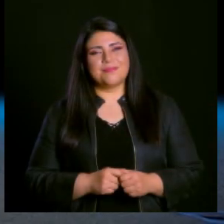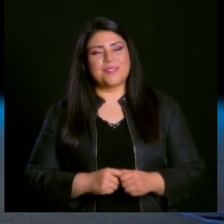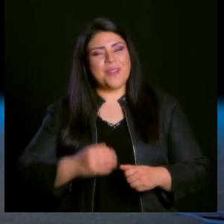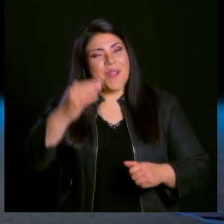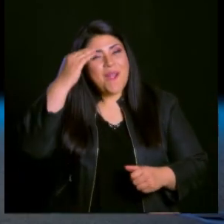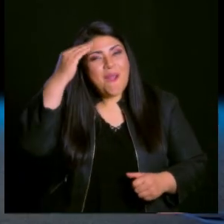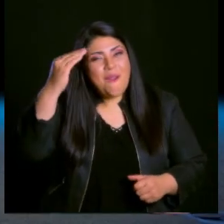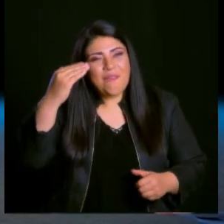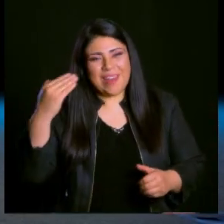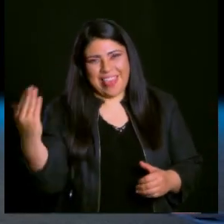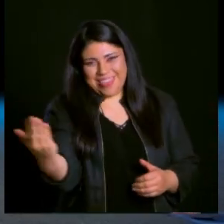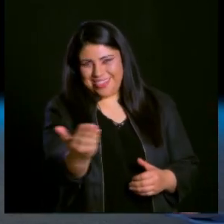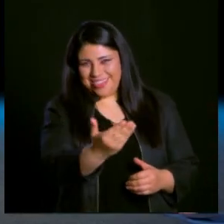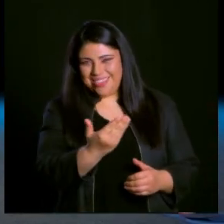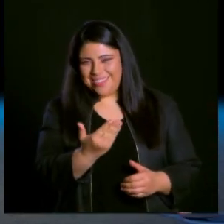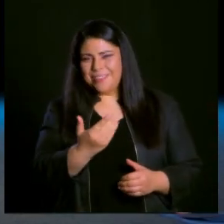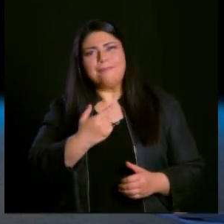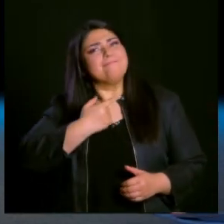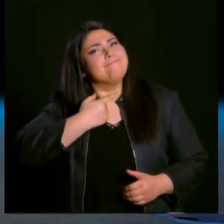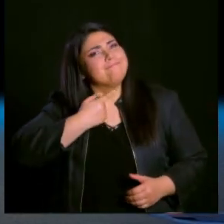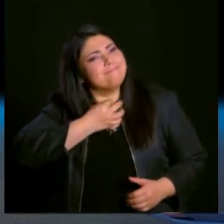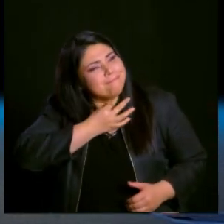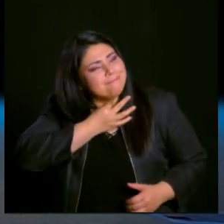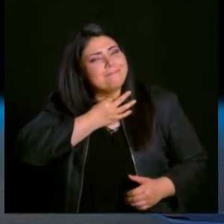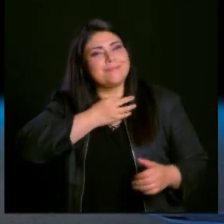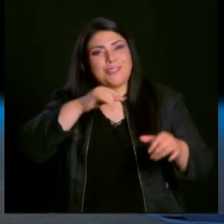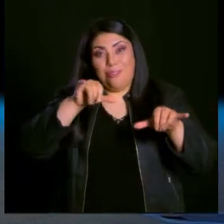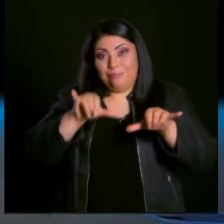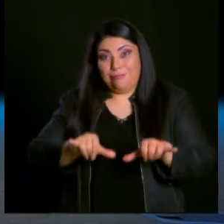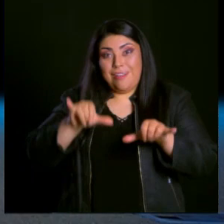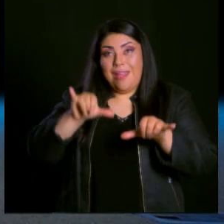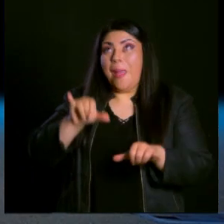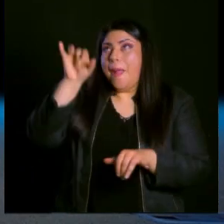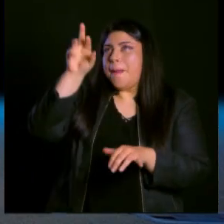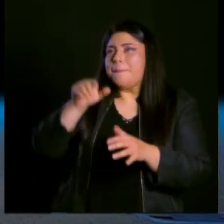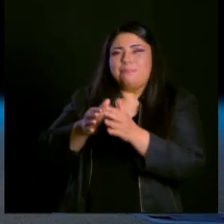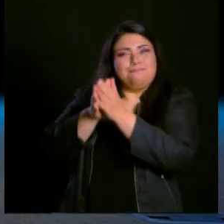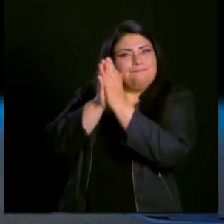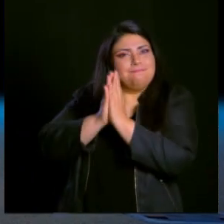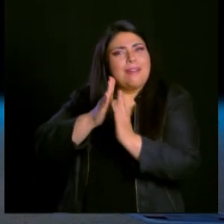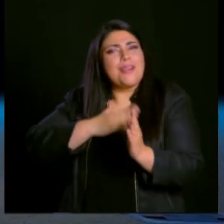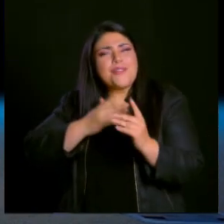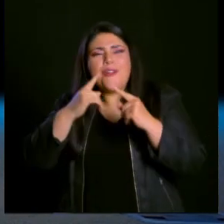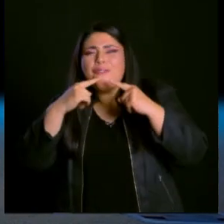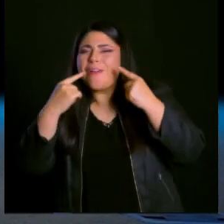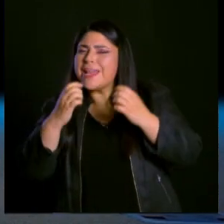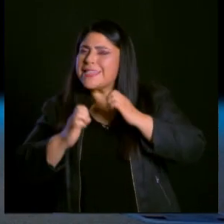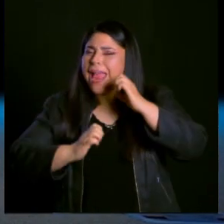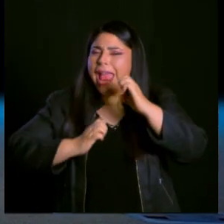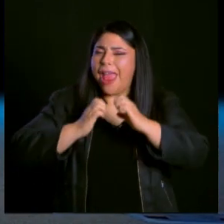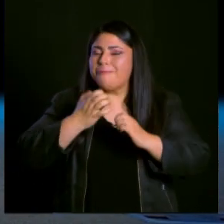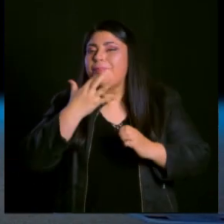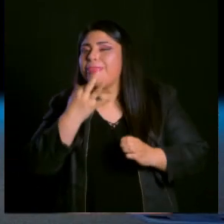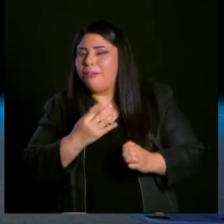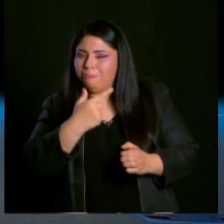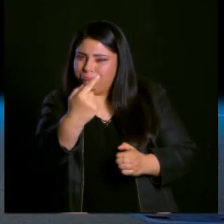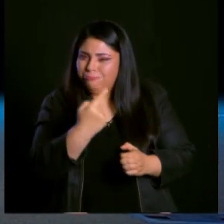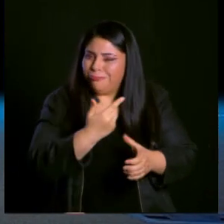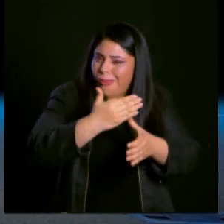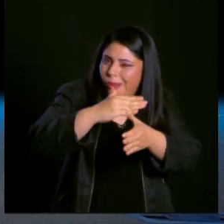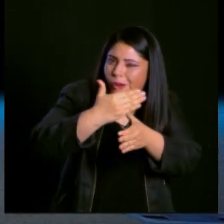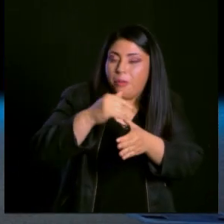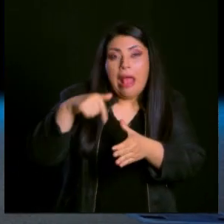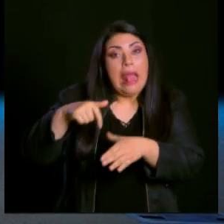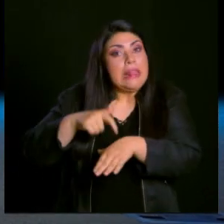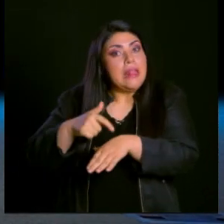Hola a todos Qué gusto estar aquí en más un martes de intersección estoy súper feliz emocionado de poder compartir con ustedes después